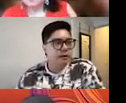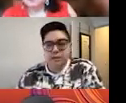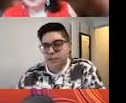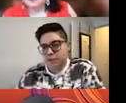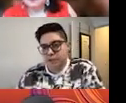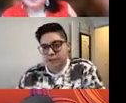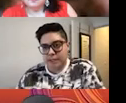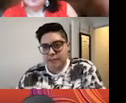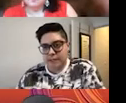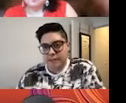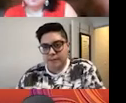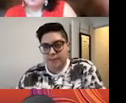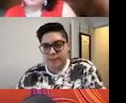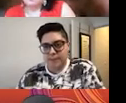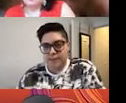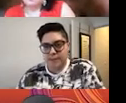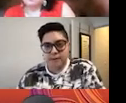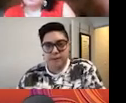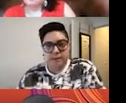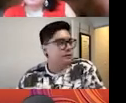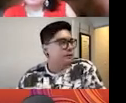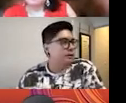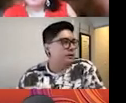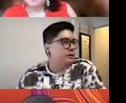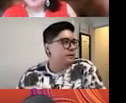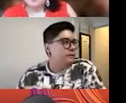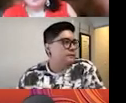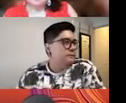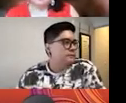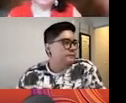desde nuestro el choco en el cabo web